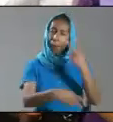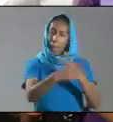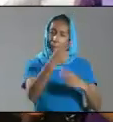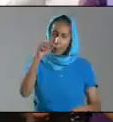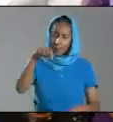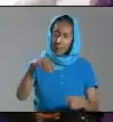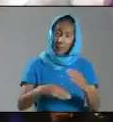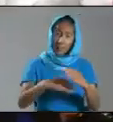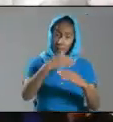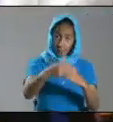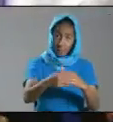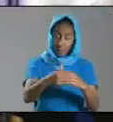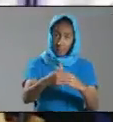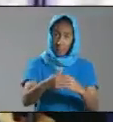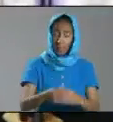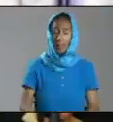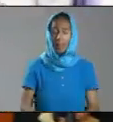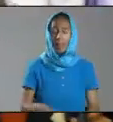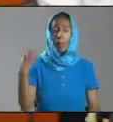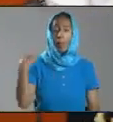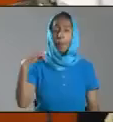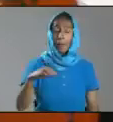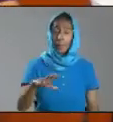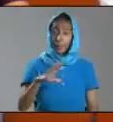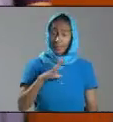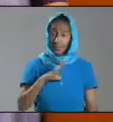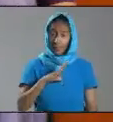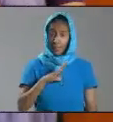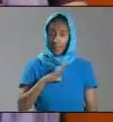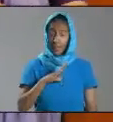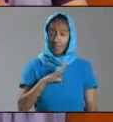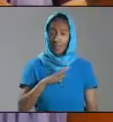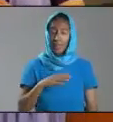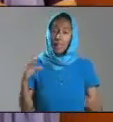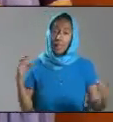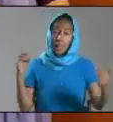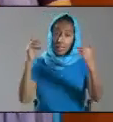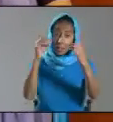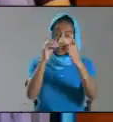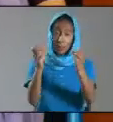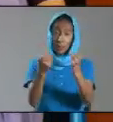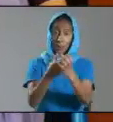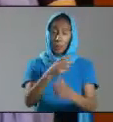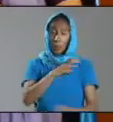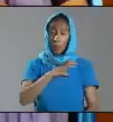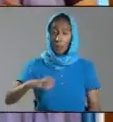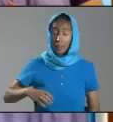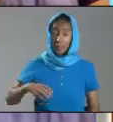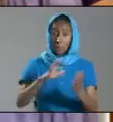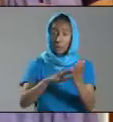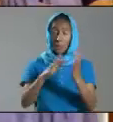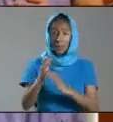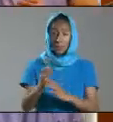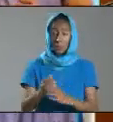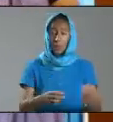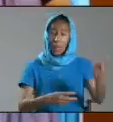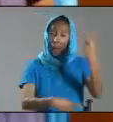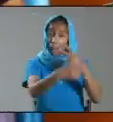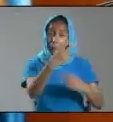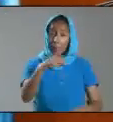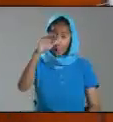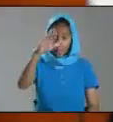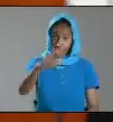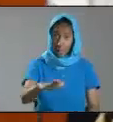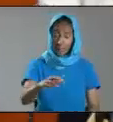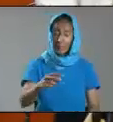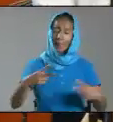por favor, a tener ese encuentro maravilloso con Cristo Jesús. Venga, aquí hay salvación de